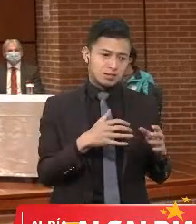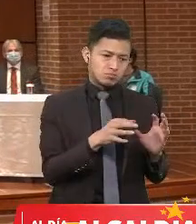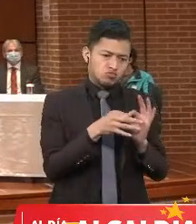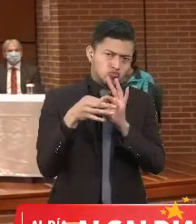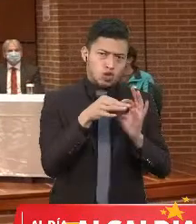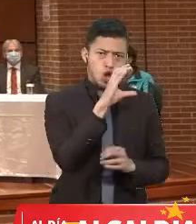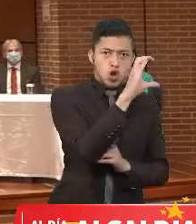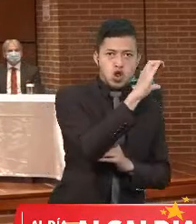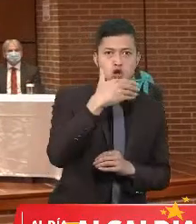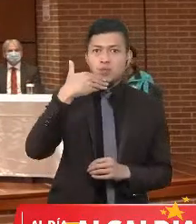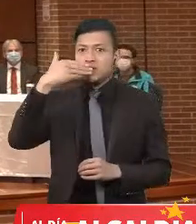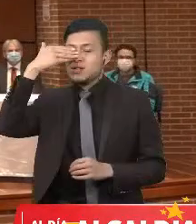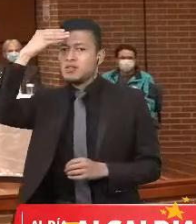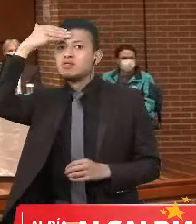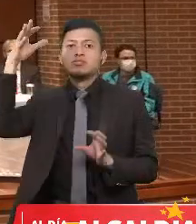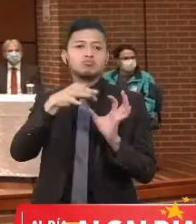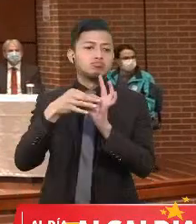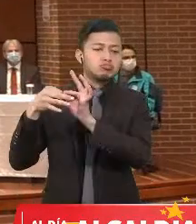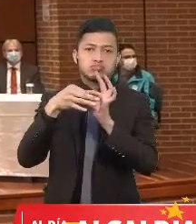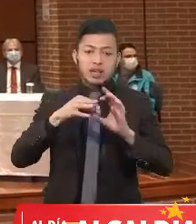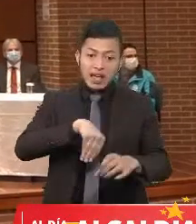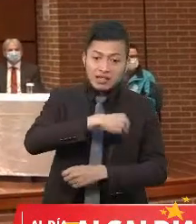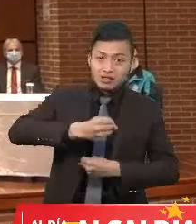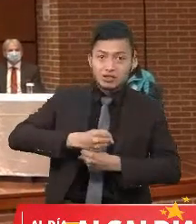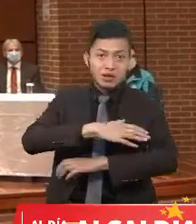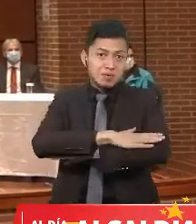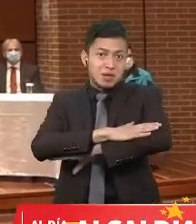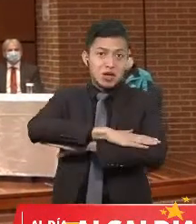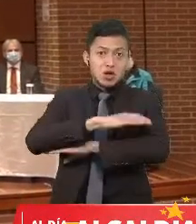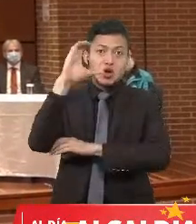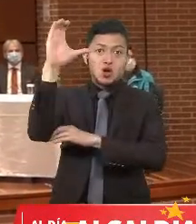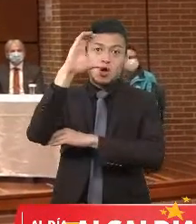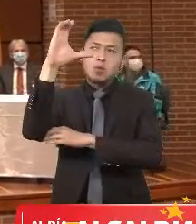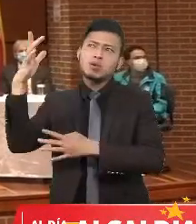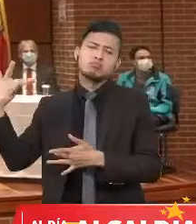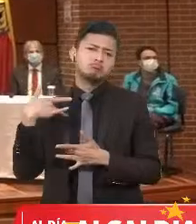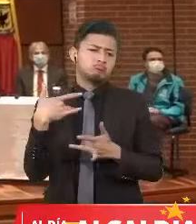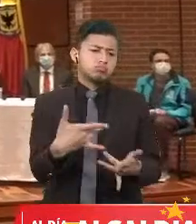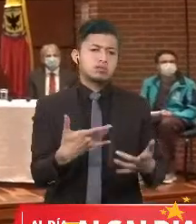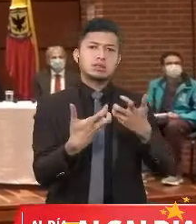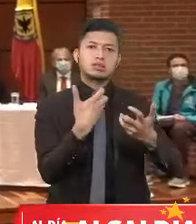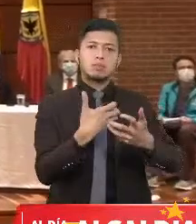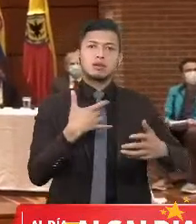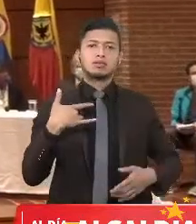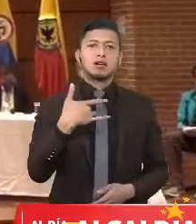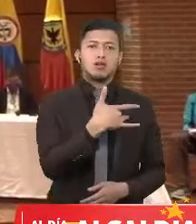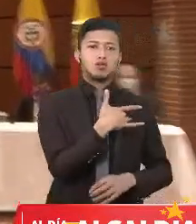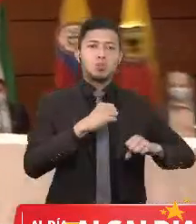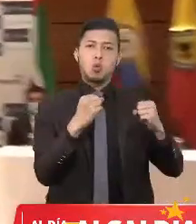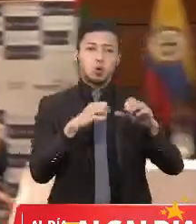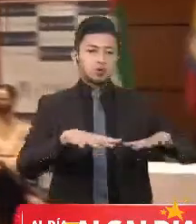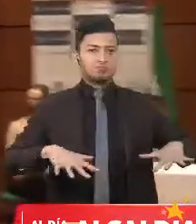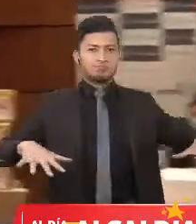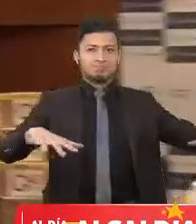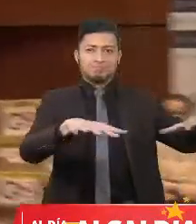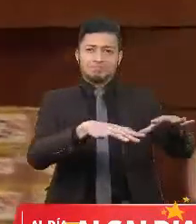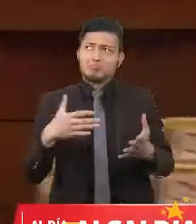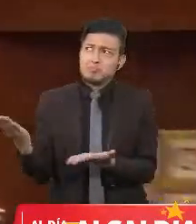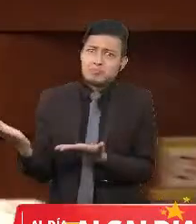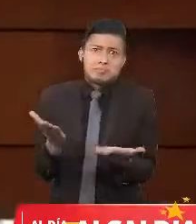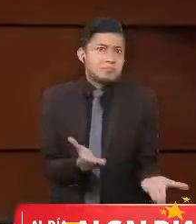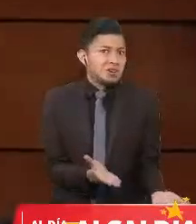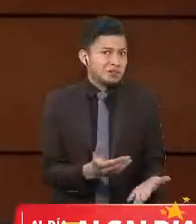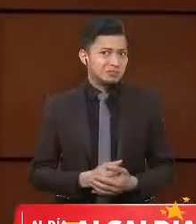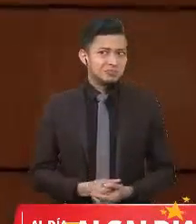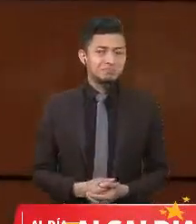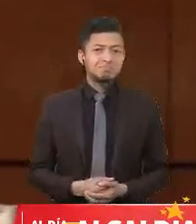Holding, bajo la gestión de la Embajada de Colombia en este país, al sistema de salud de la ciudad de Bogotá. Saludamos muy especialmente a quienes